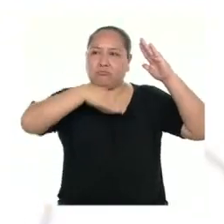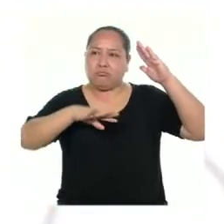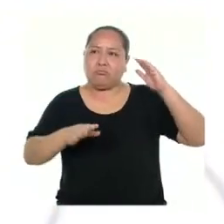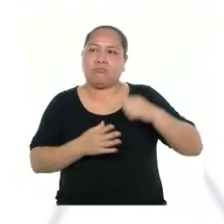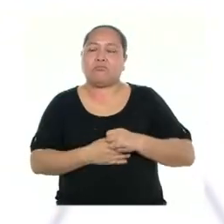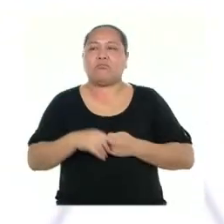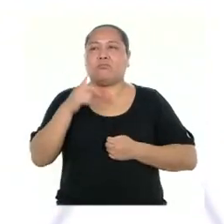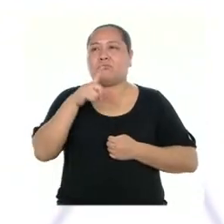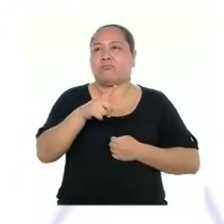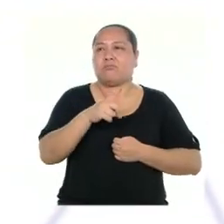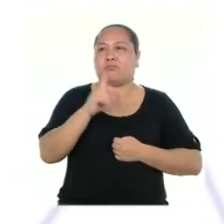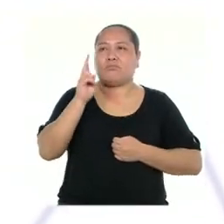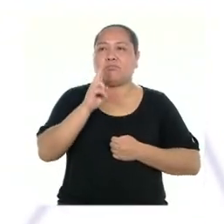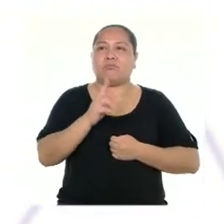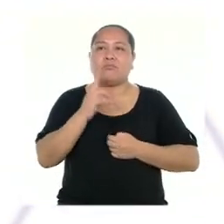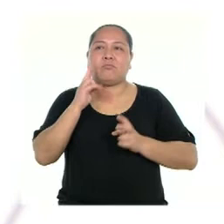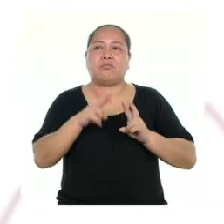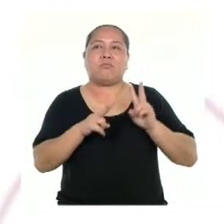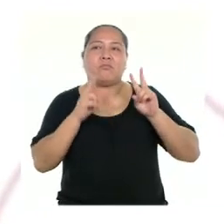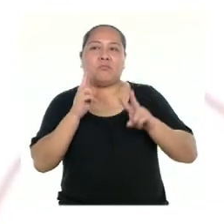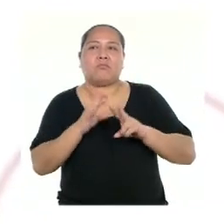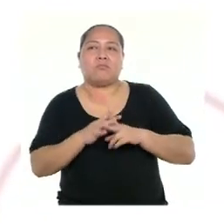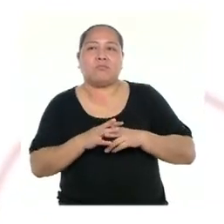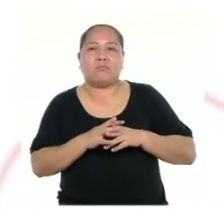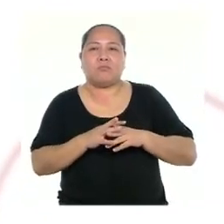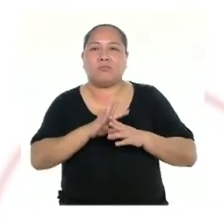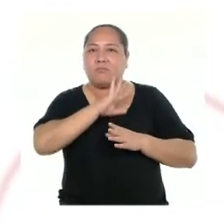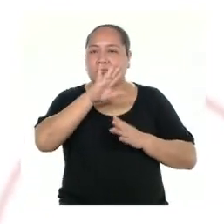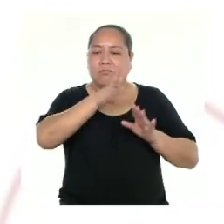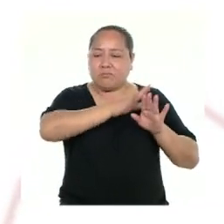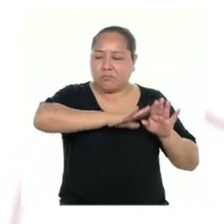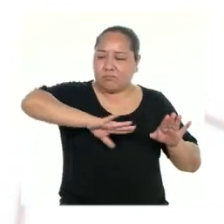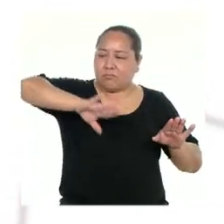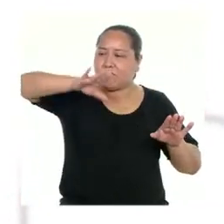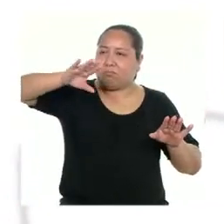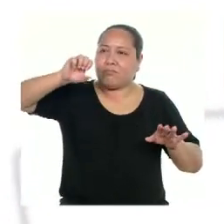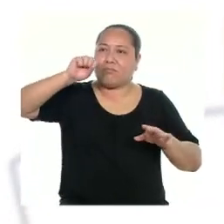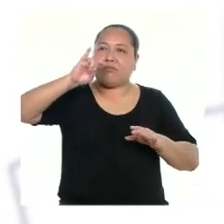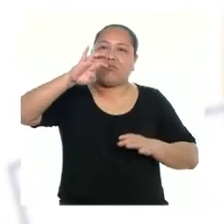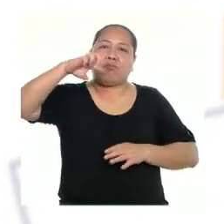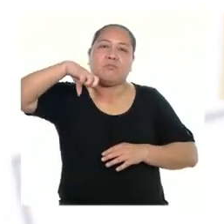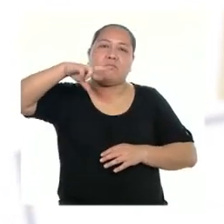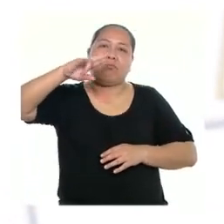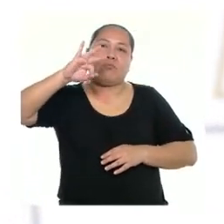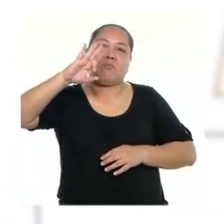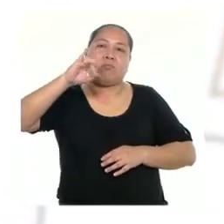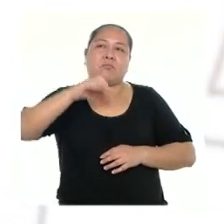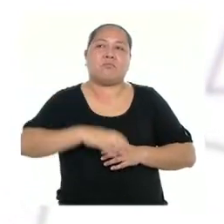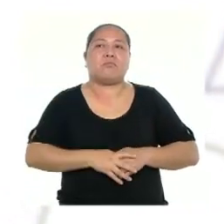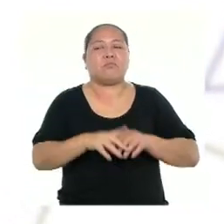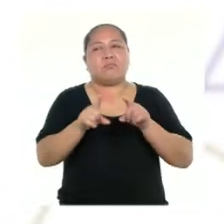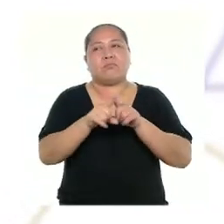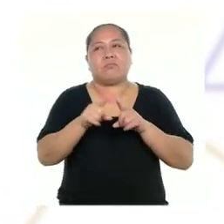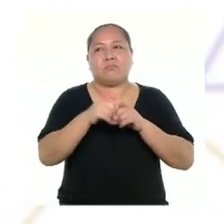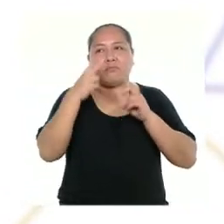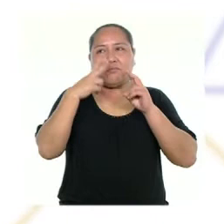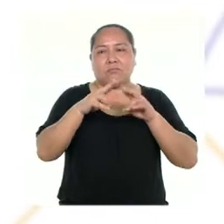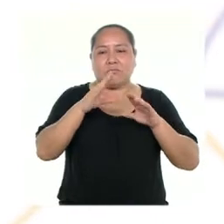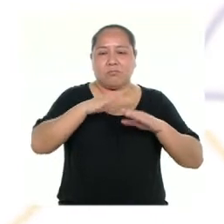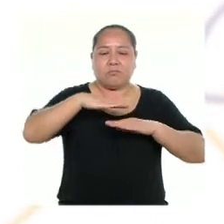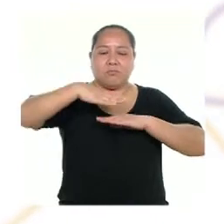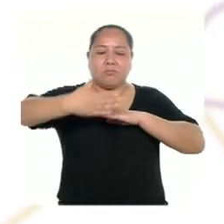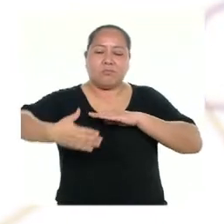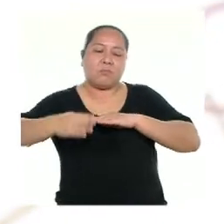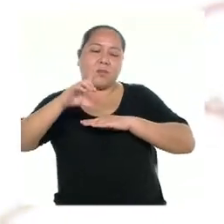este caso, no mediremos estrictamente toda la superficie, porque si no también tendríamos que medir las laderas de